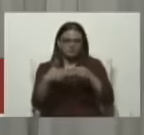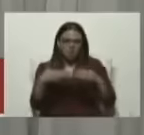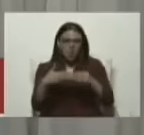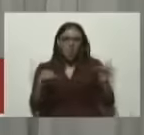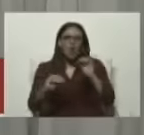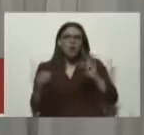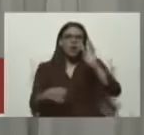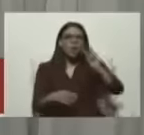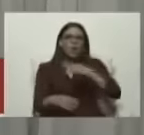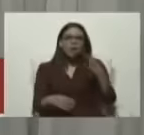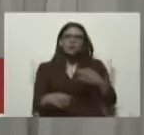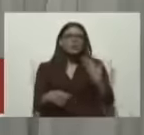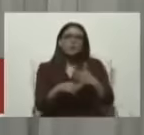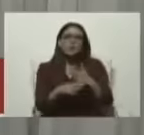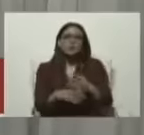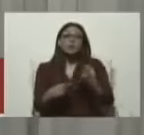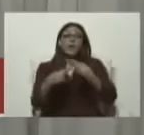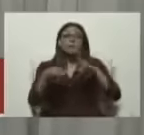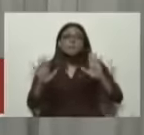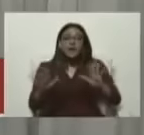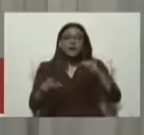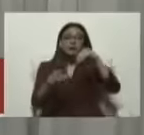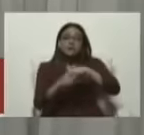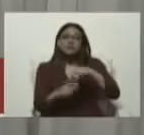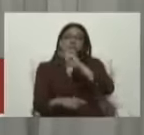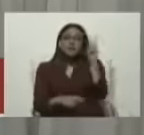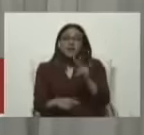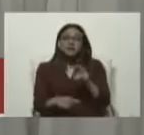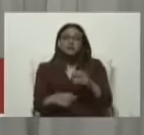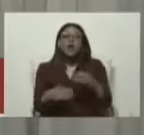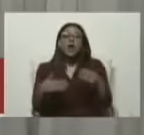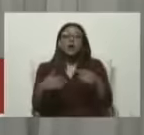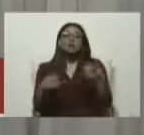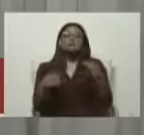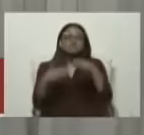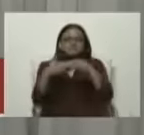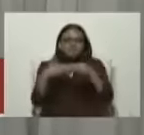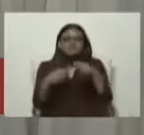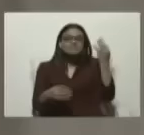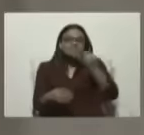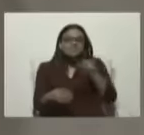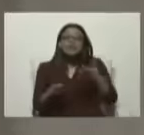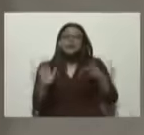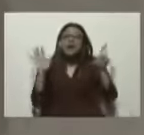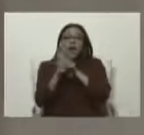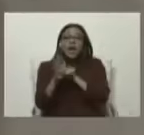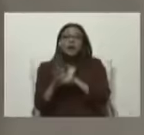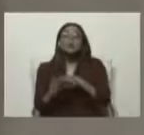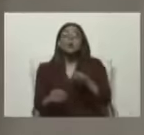extranjera. Pero la moneda de Venezuela es el Bolívar, por constitución.